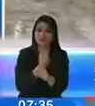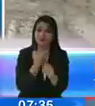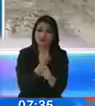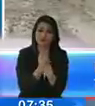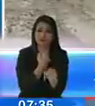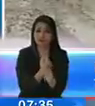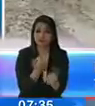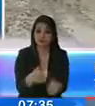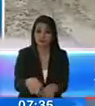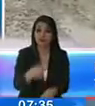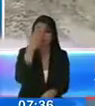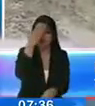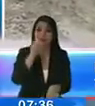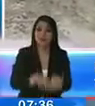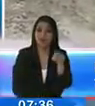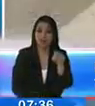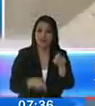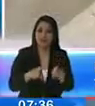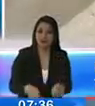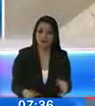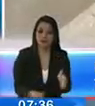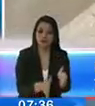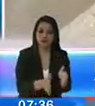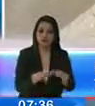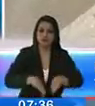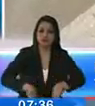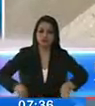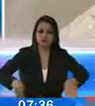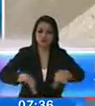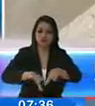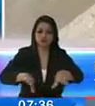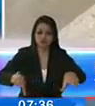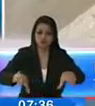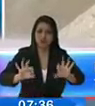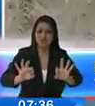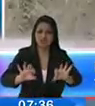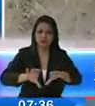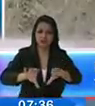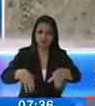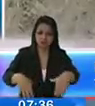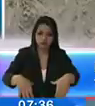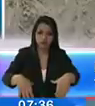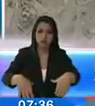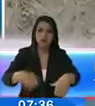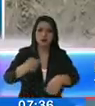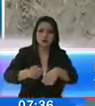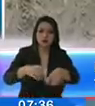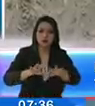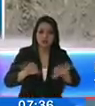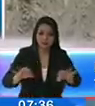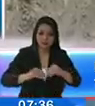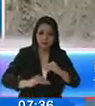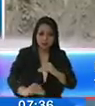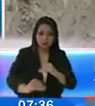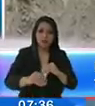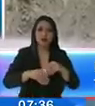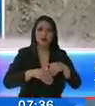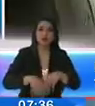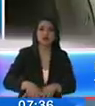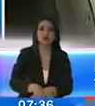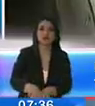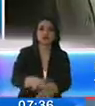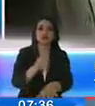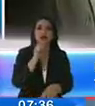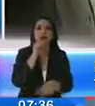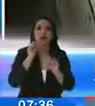hay que terminar y luego tienen que tragarse hermione para poder limpiar el canal y ya poder conducir el agua